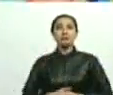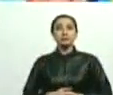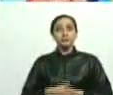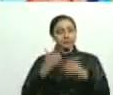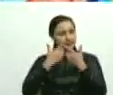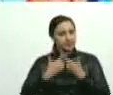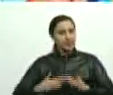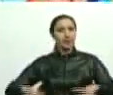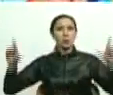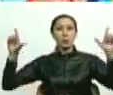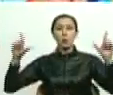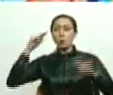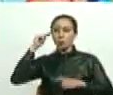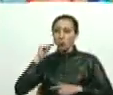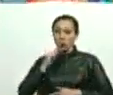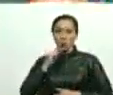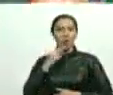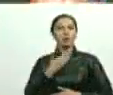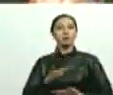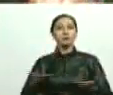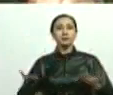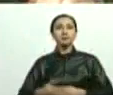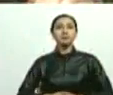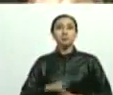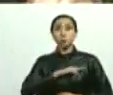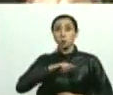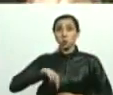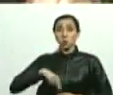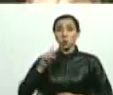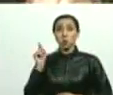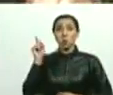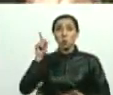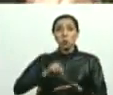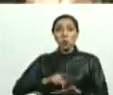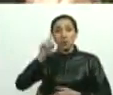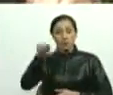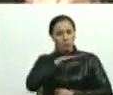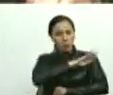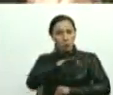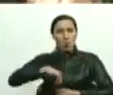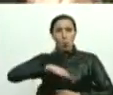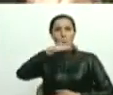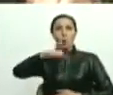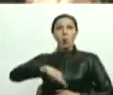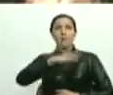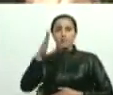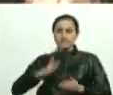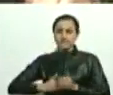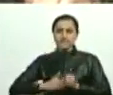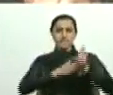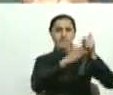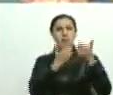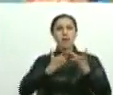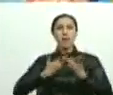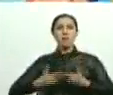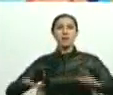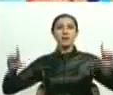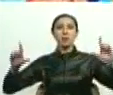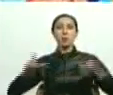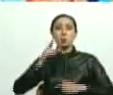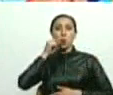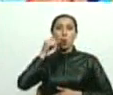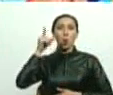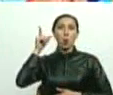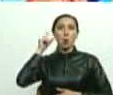libertadora del libertador. Con nosotros está la fuerza espiritual de los libertadores, de las